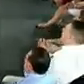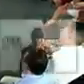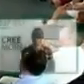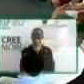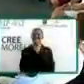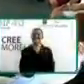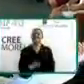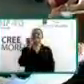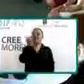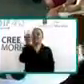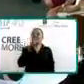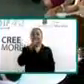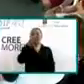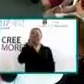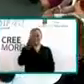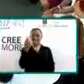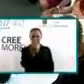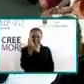Quiero expresar a ustedes,